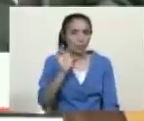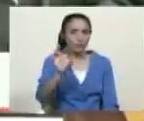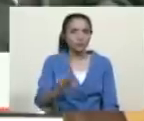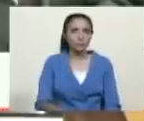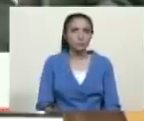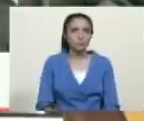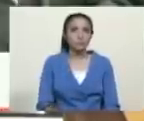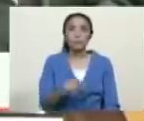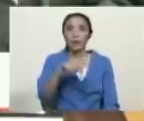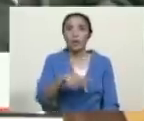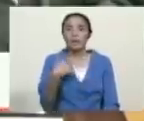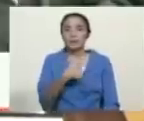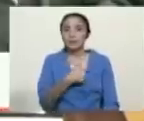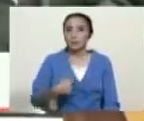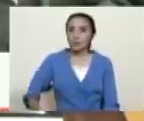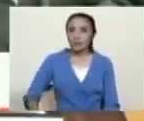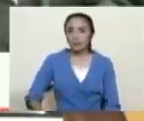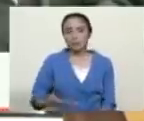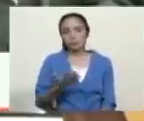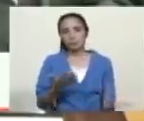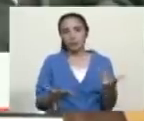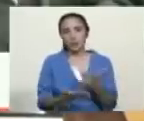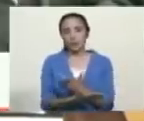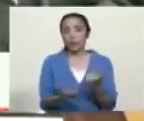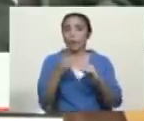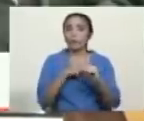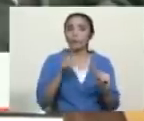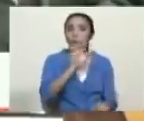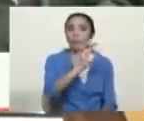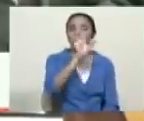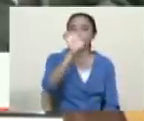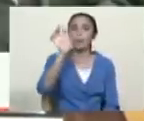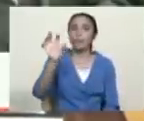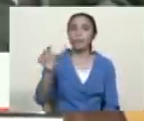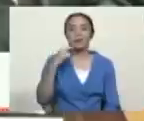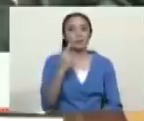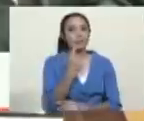China sostiene que todo país debe